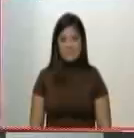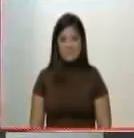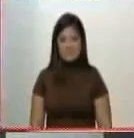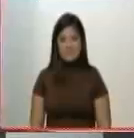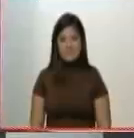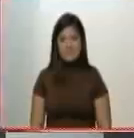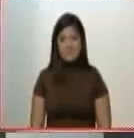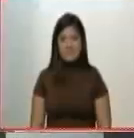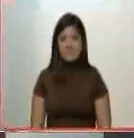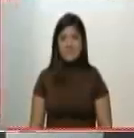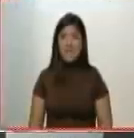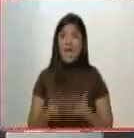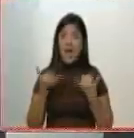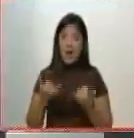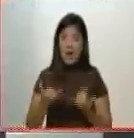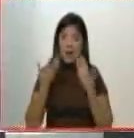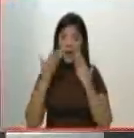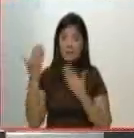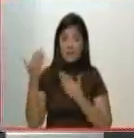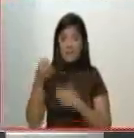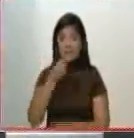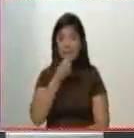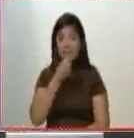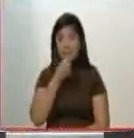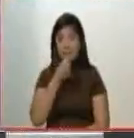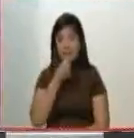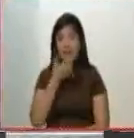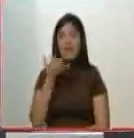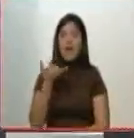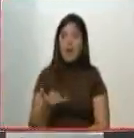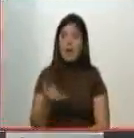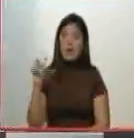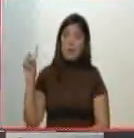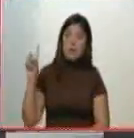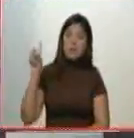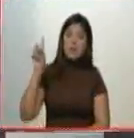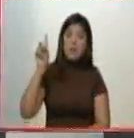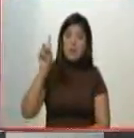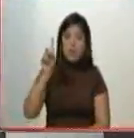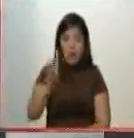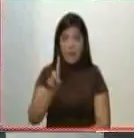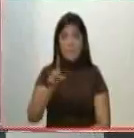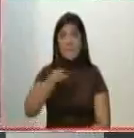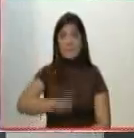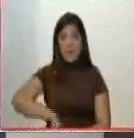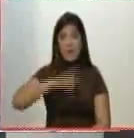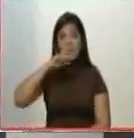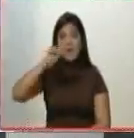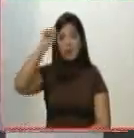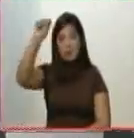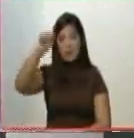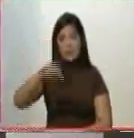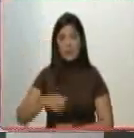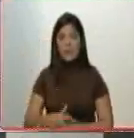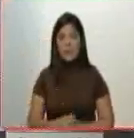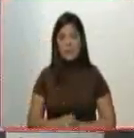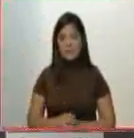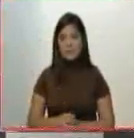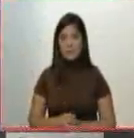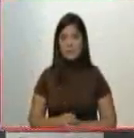Las imágenes que deben ver en este momento entonces, la llegada del presidente de la República, Nicolás Maduro Moros,